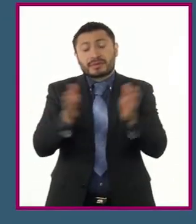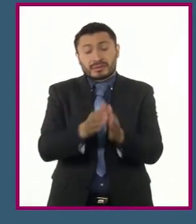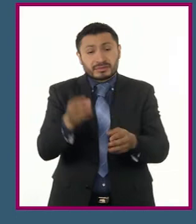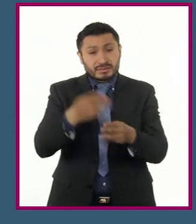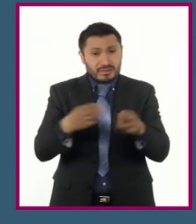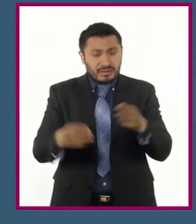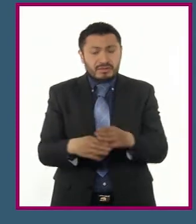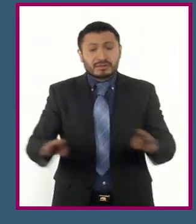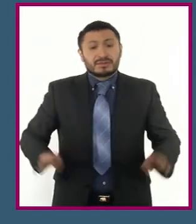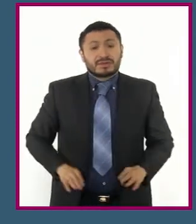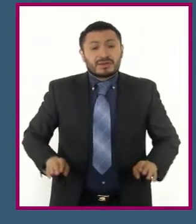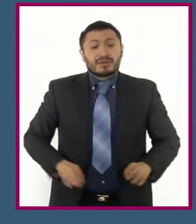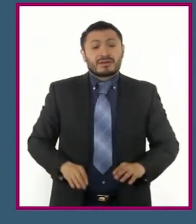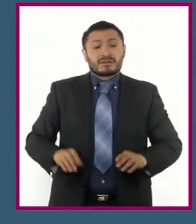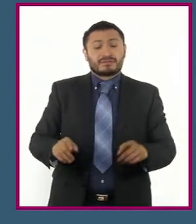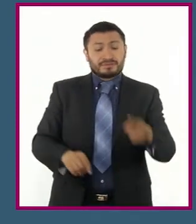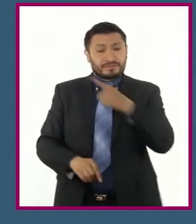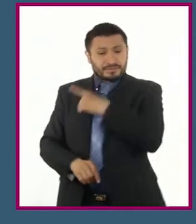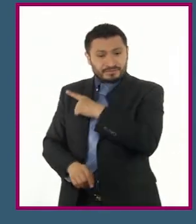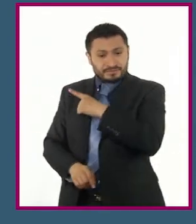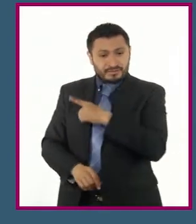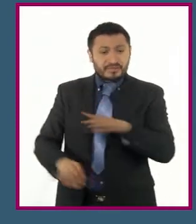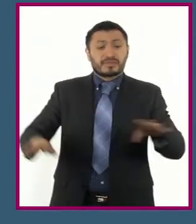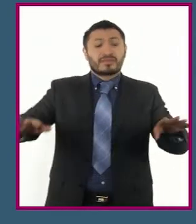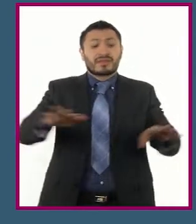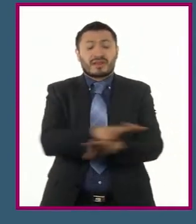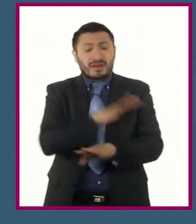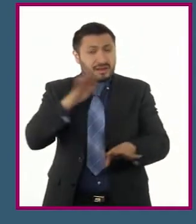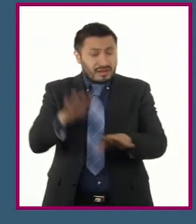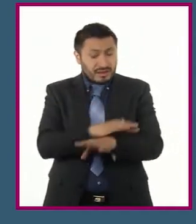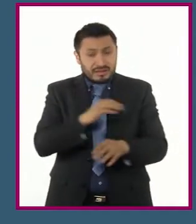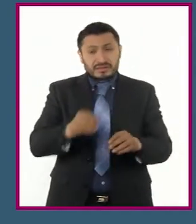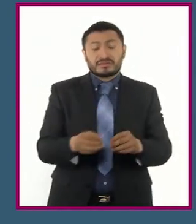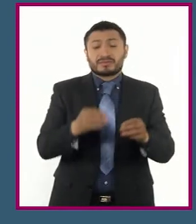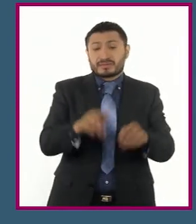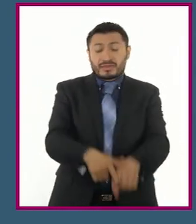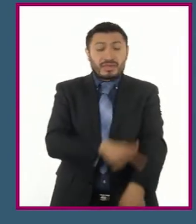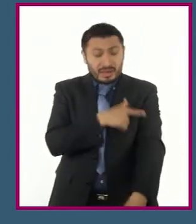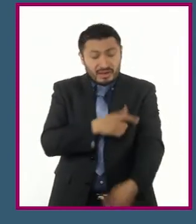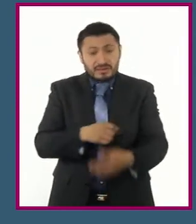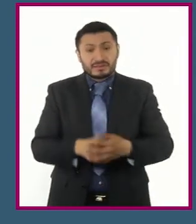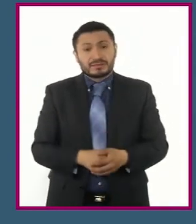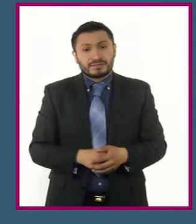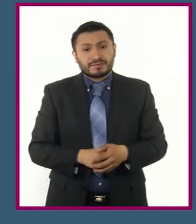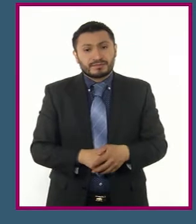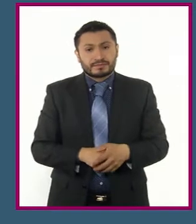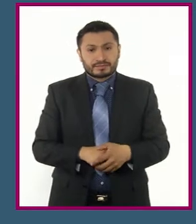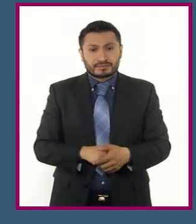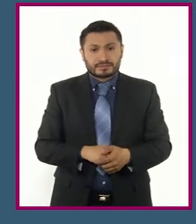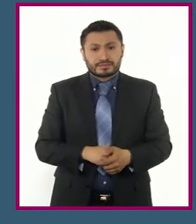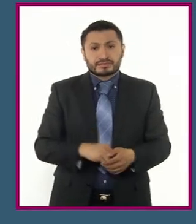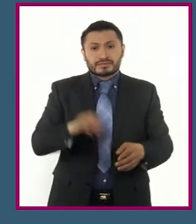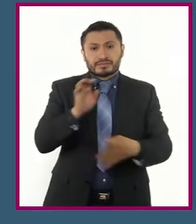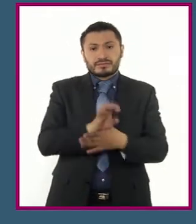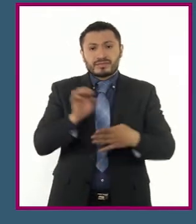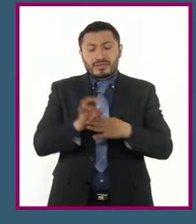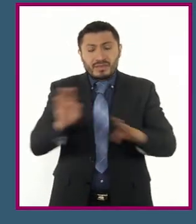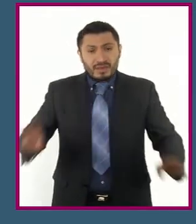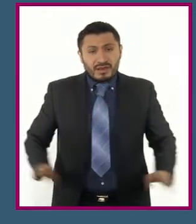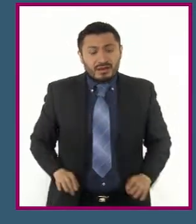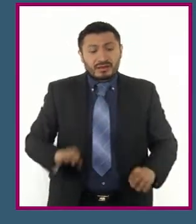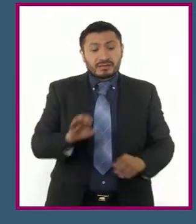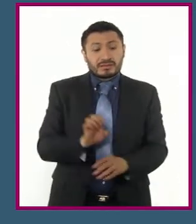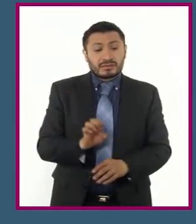extensivas cambian conforme cambia la cantidad de materia. Por lo tanto, Una propiedad extensiva